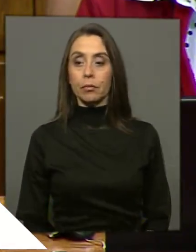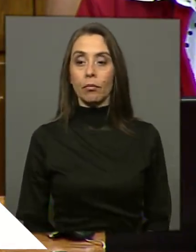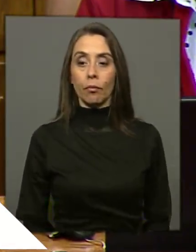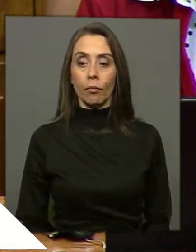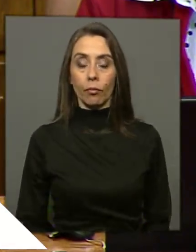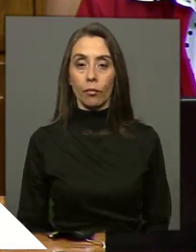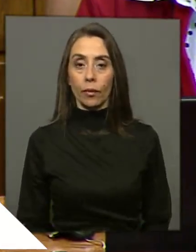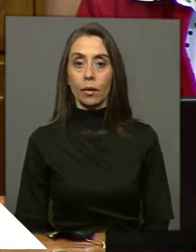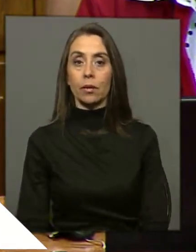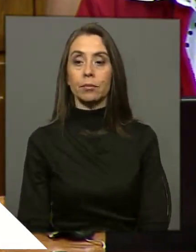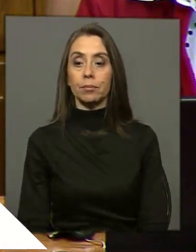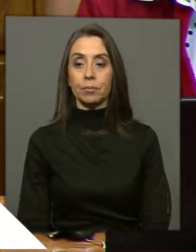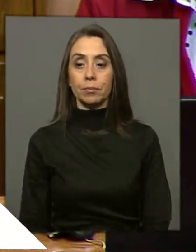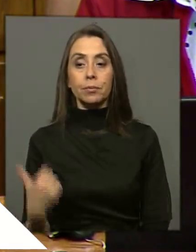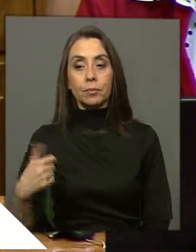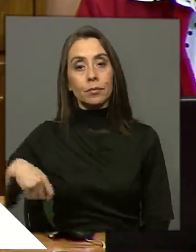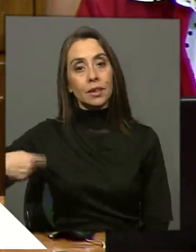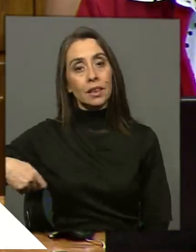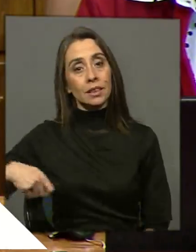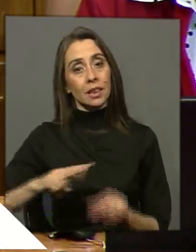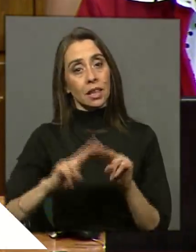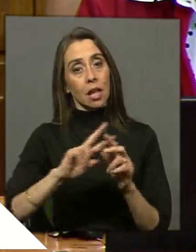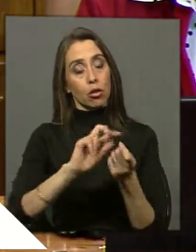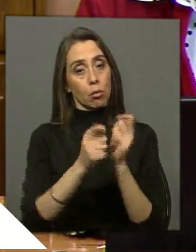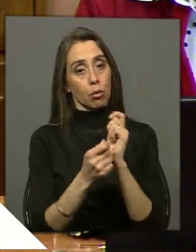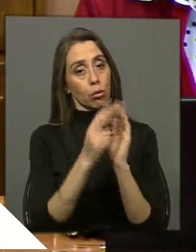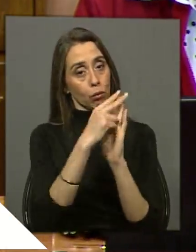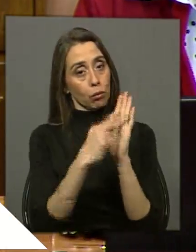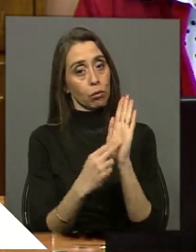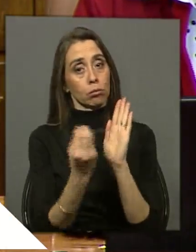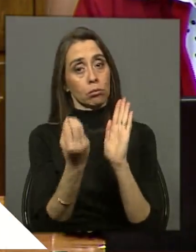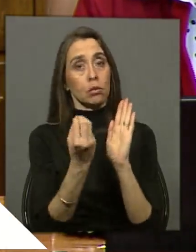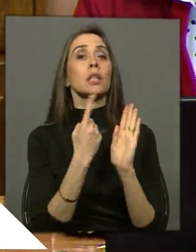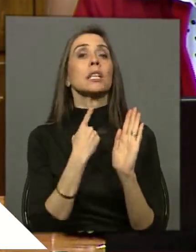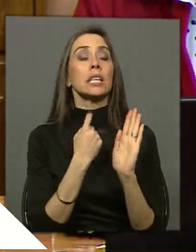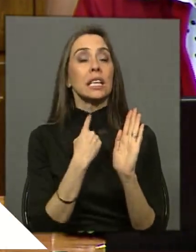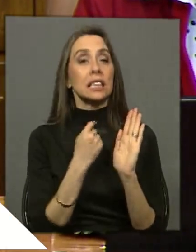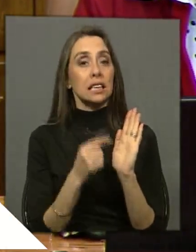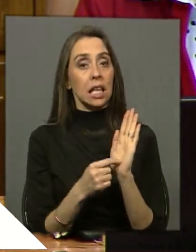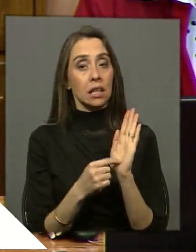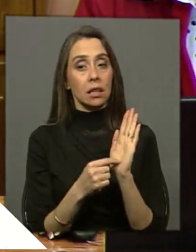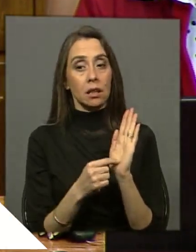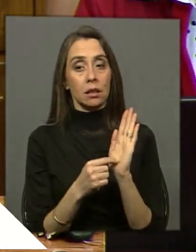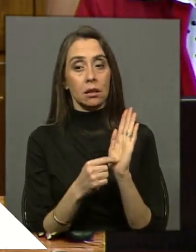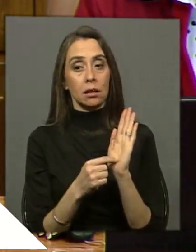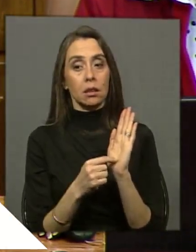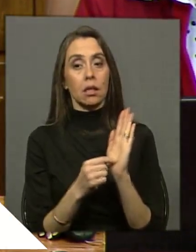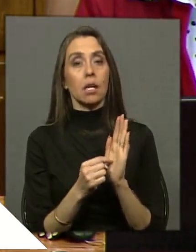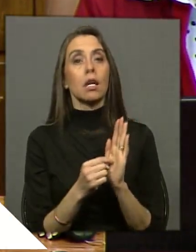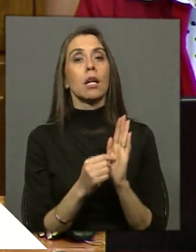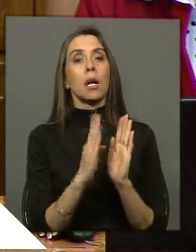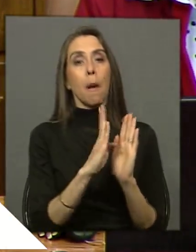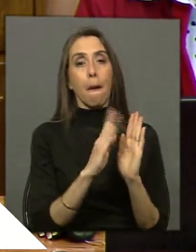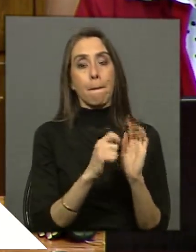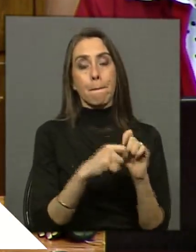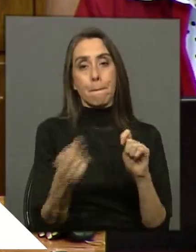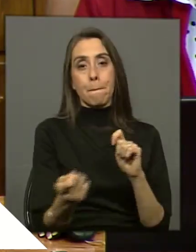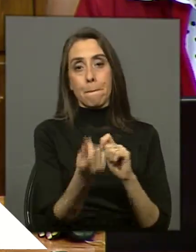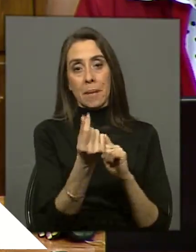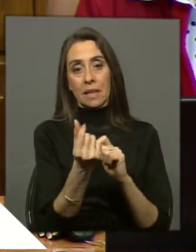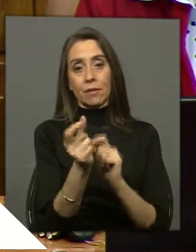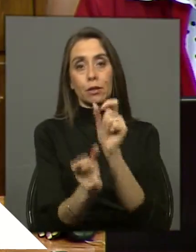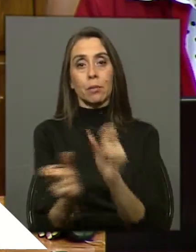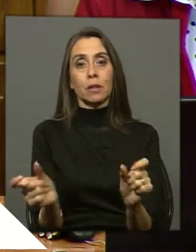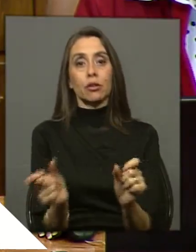La modificación del Senado, claro que es interesante, y por medio de la cual se extiende los beneficios a quienes han